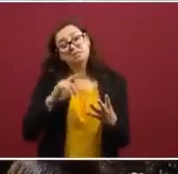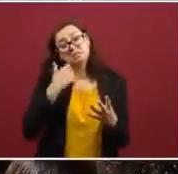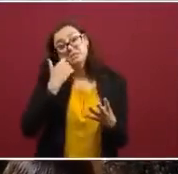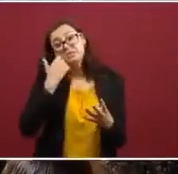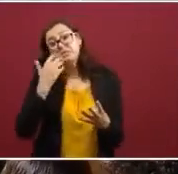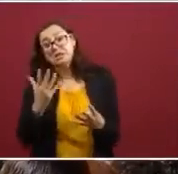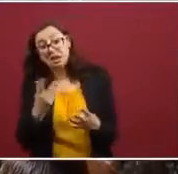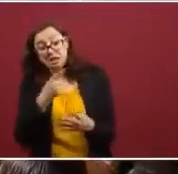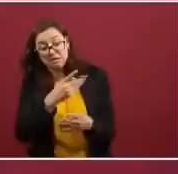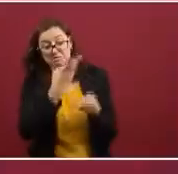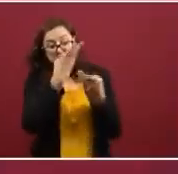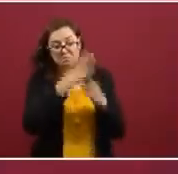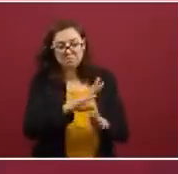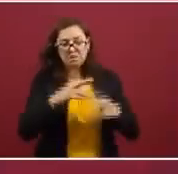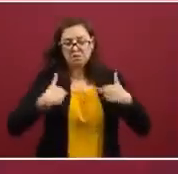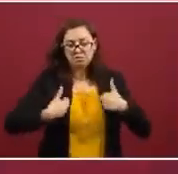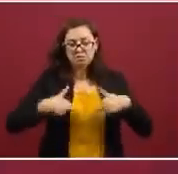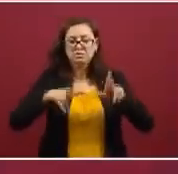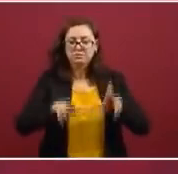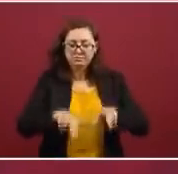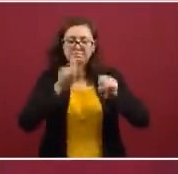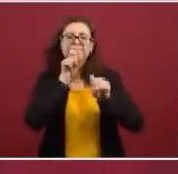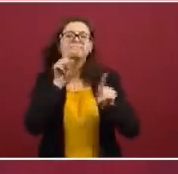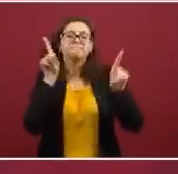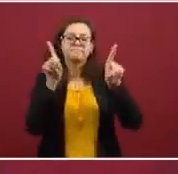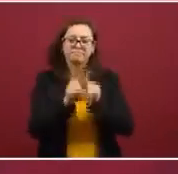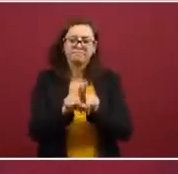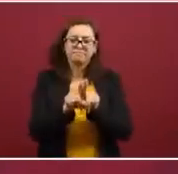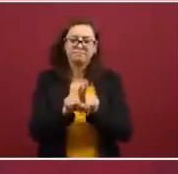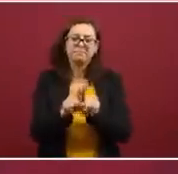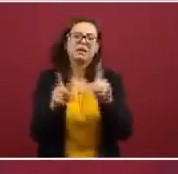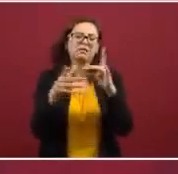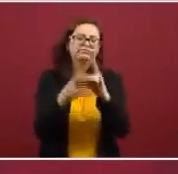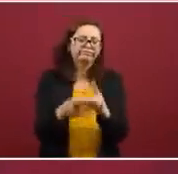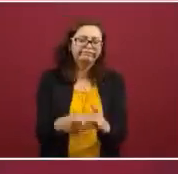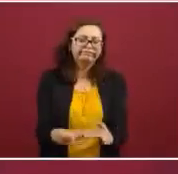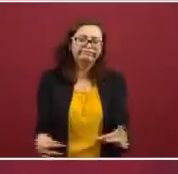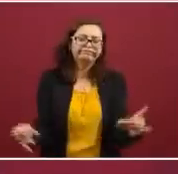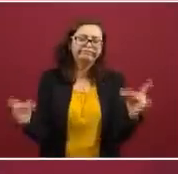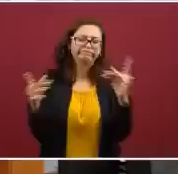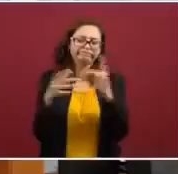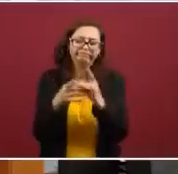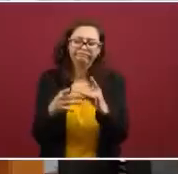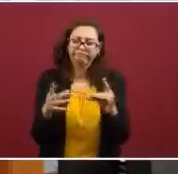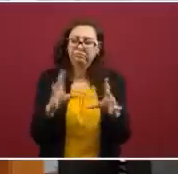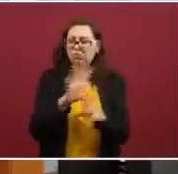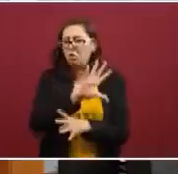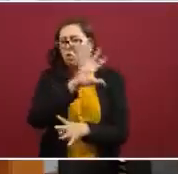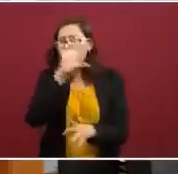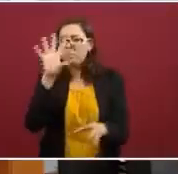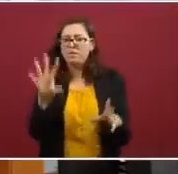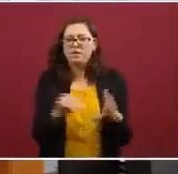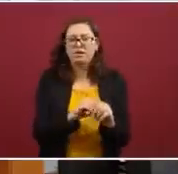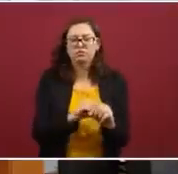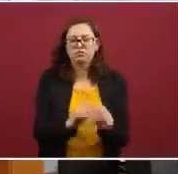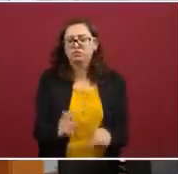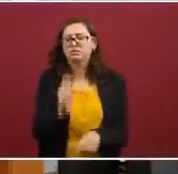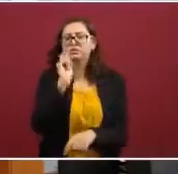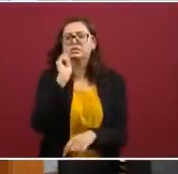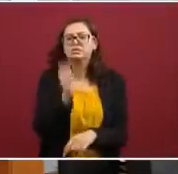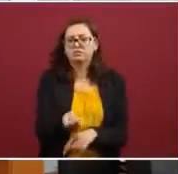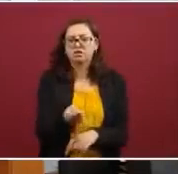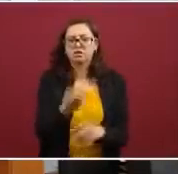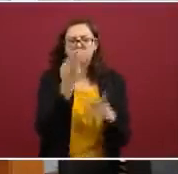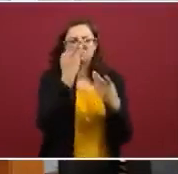los representantes de los bancos, para explicar en qué consiste